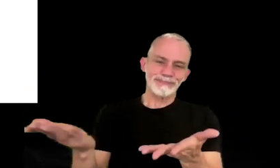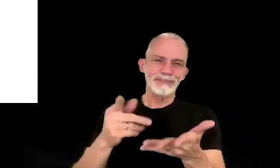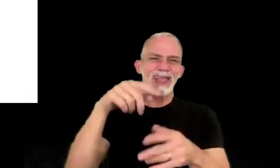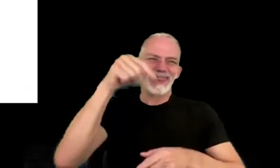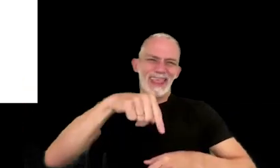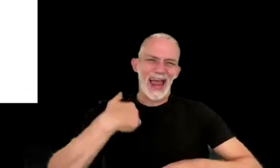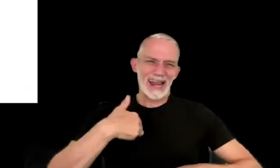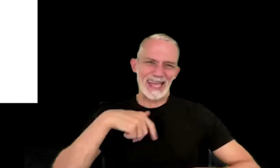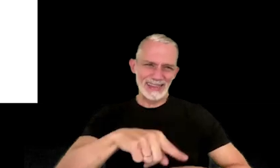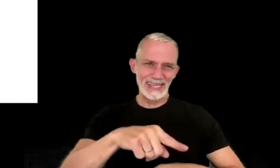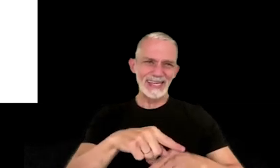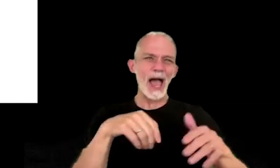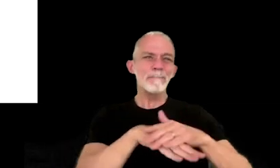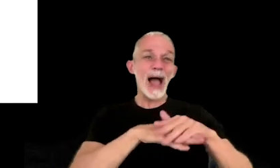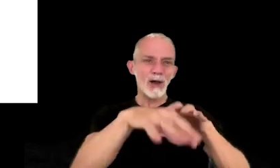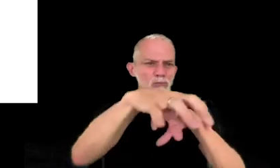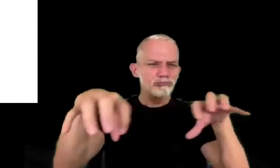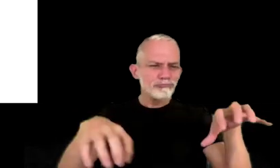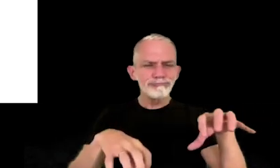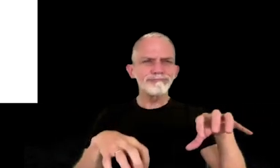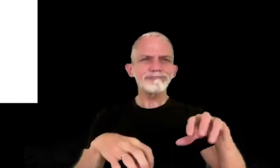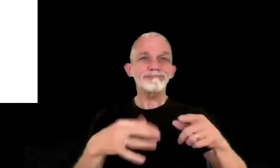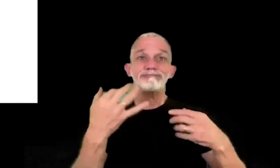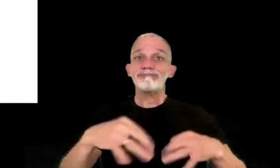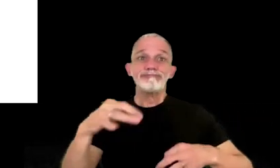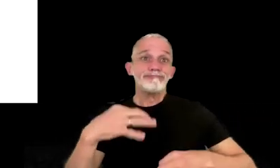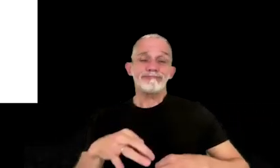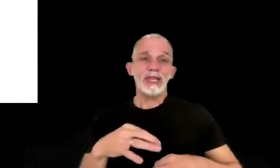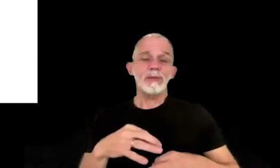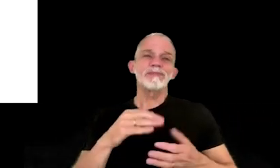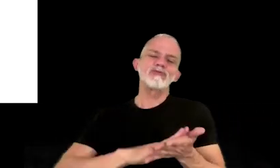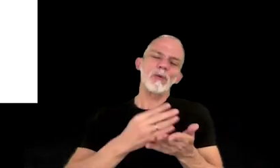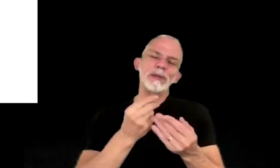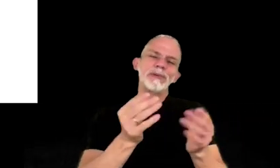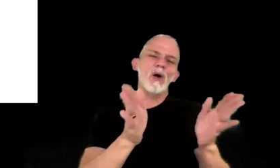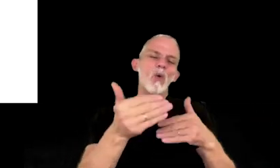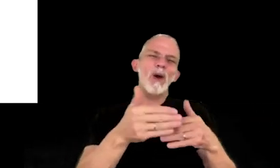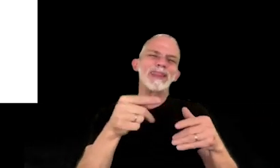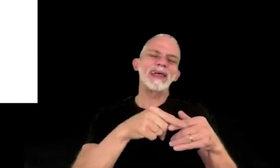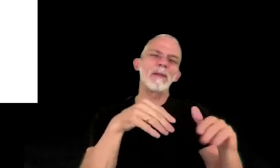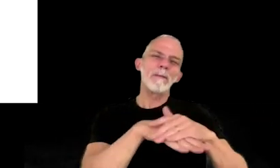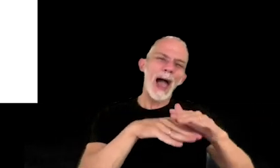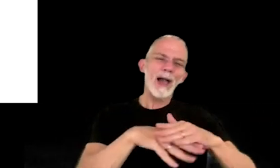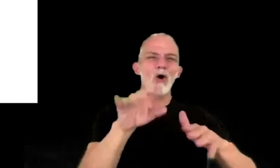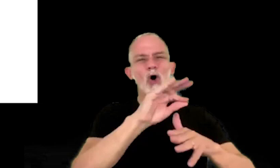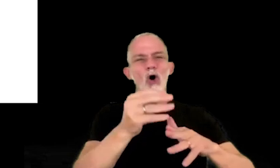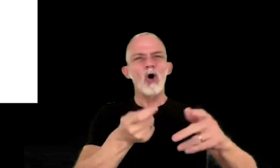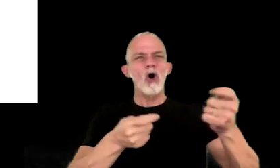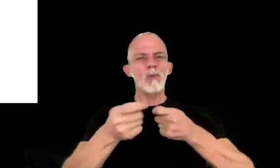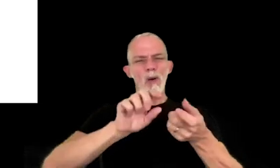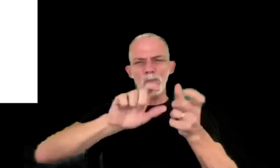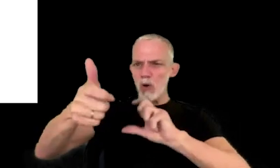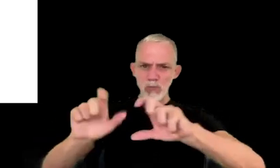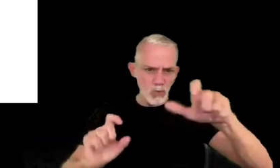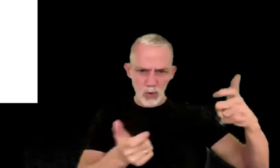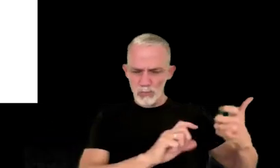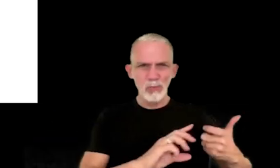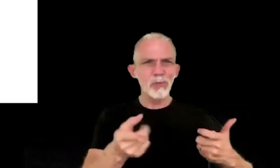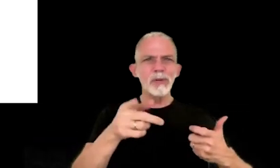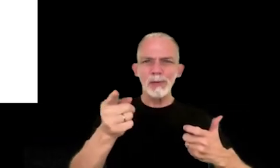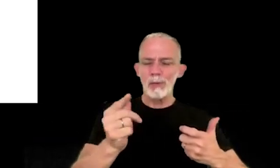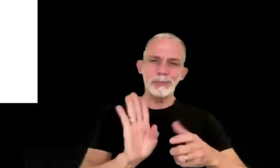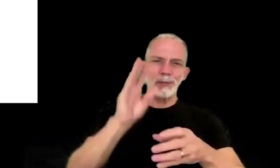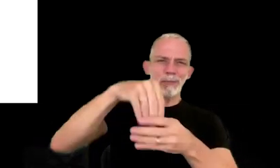locales, quienes respecto de cuentas bancarias o movimientos financieros,